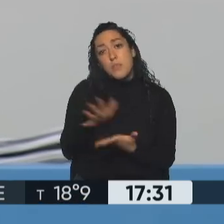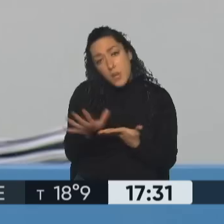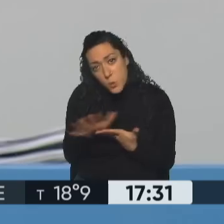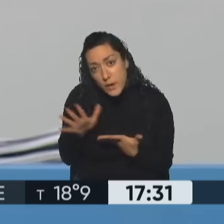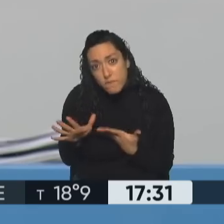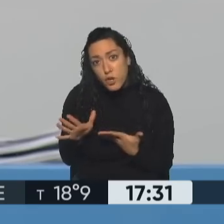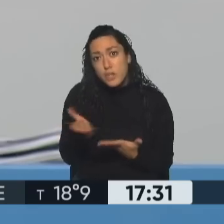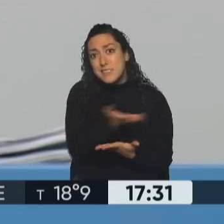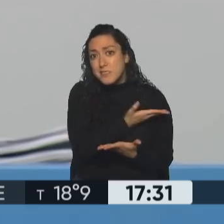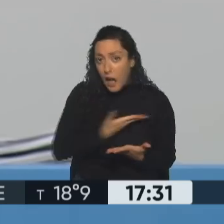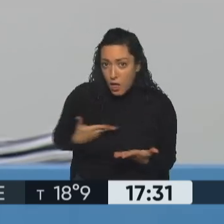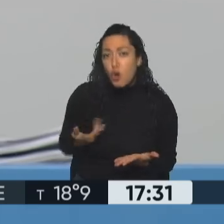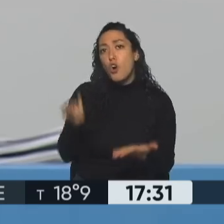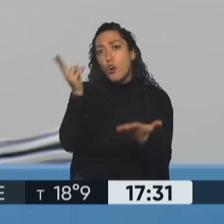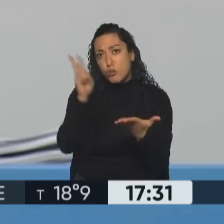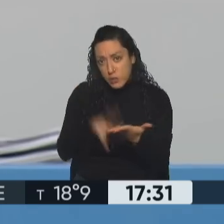nuevamente. Ahora,